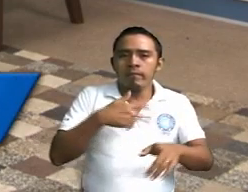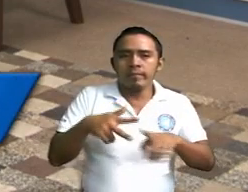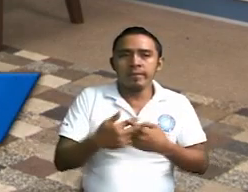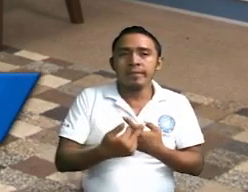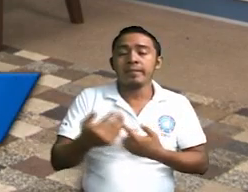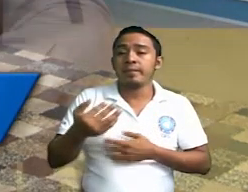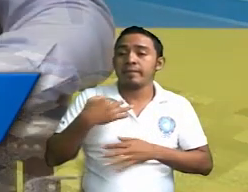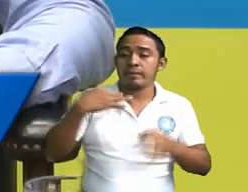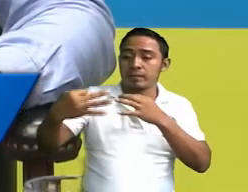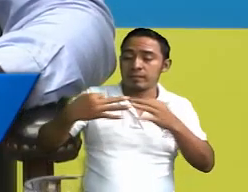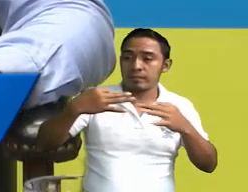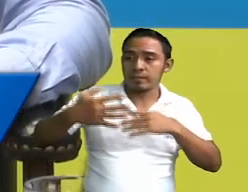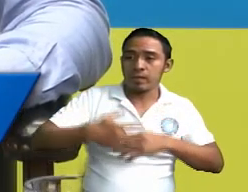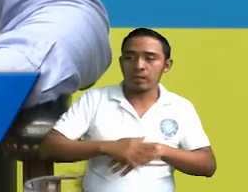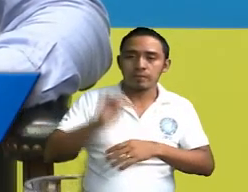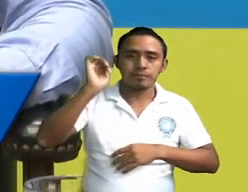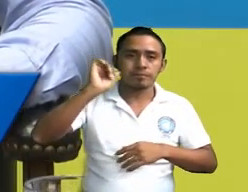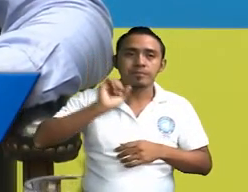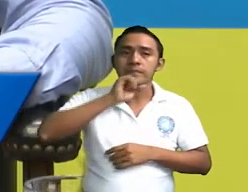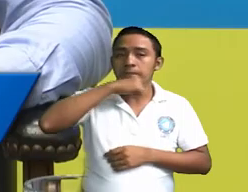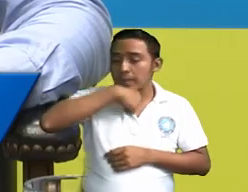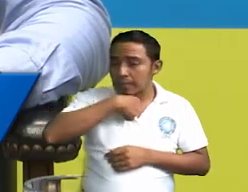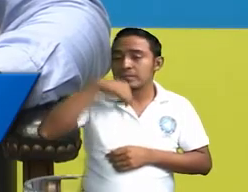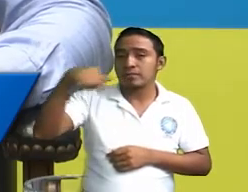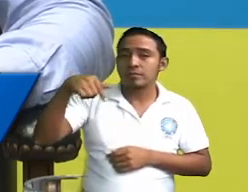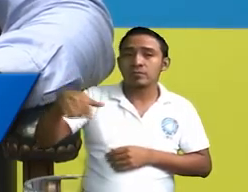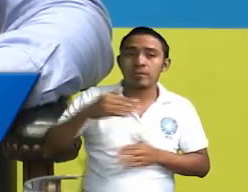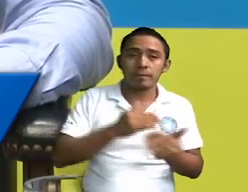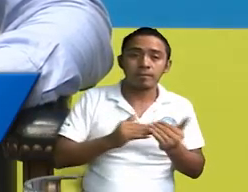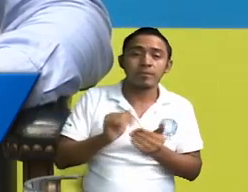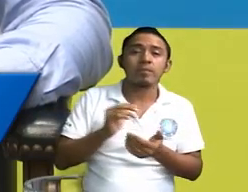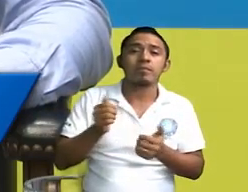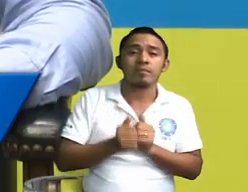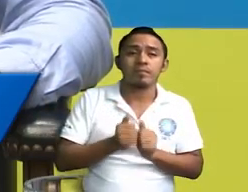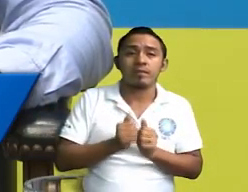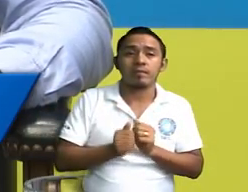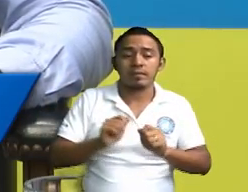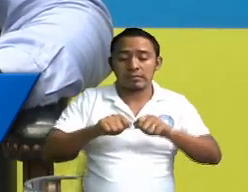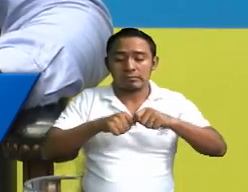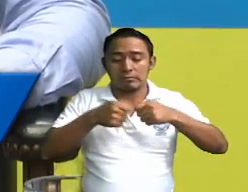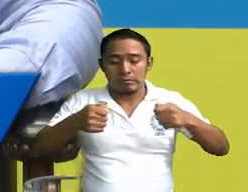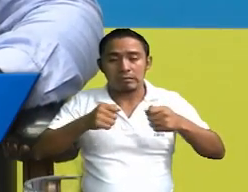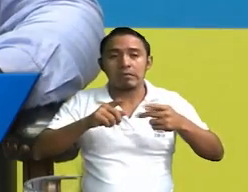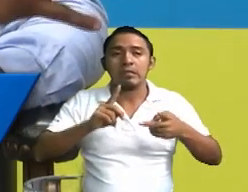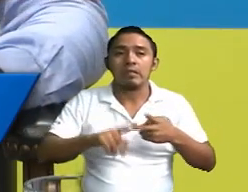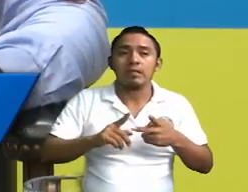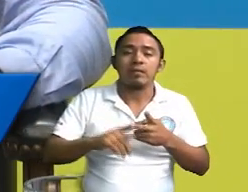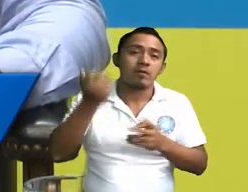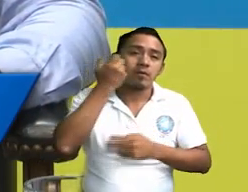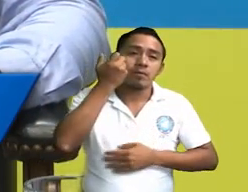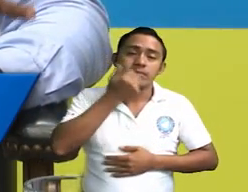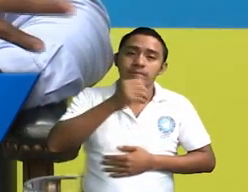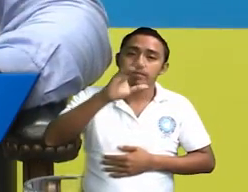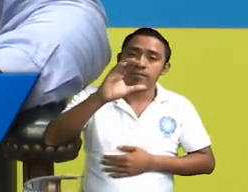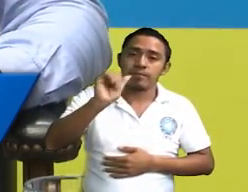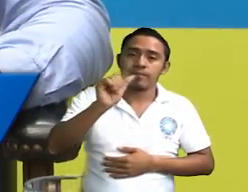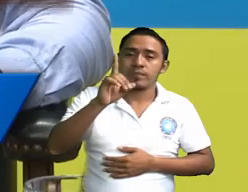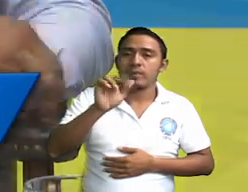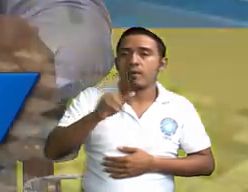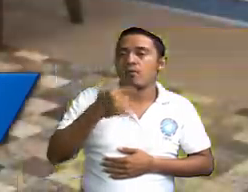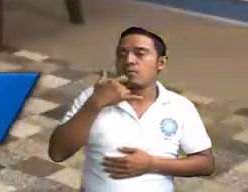iniciar el programa, que los adultos mayores principalmente son los que sufren principalmente las lesiones y las enfermedades en la cadera. ¿Por